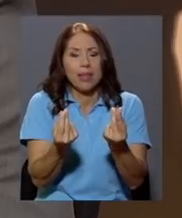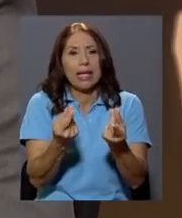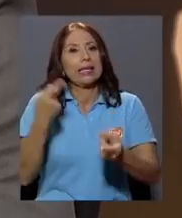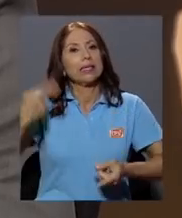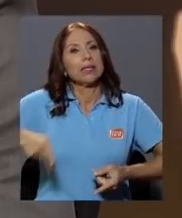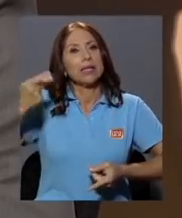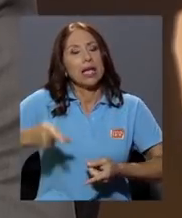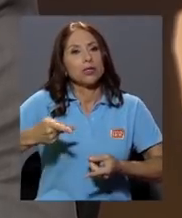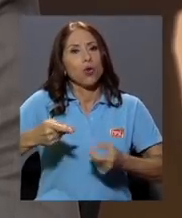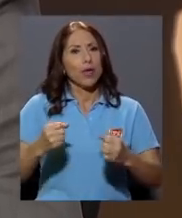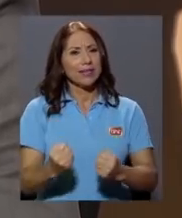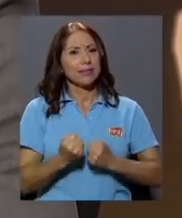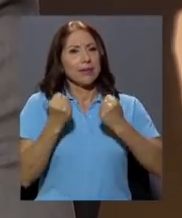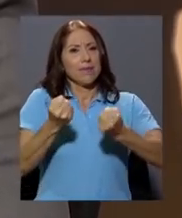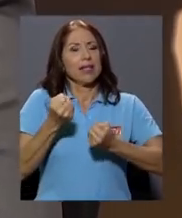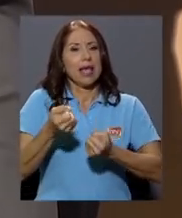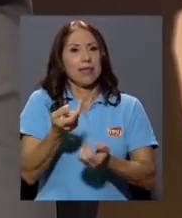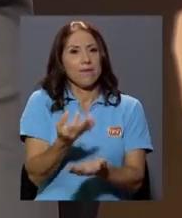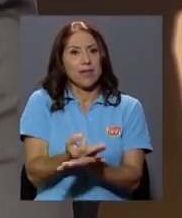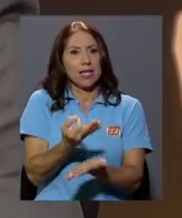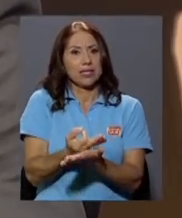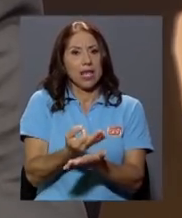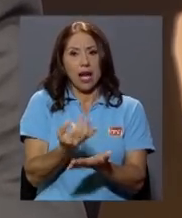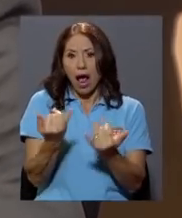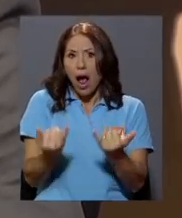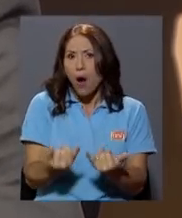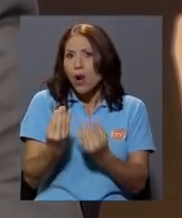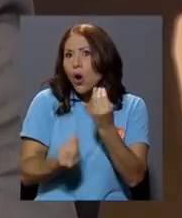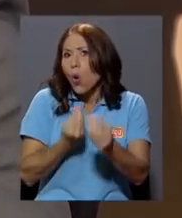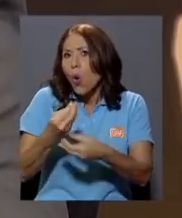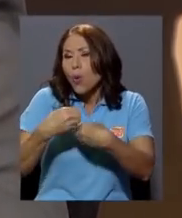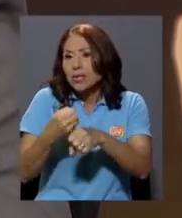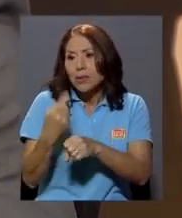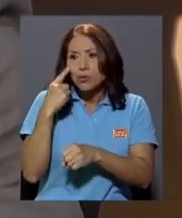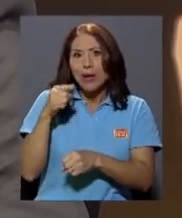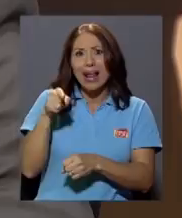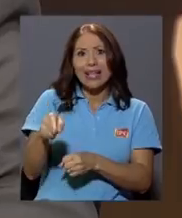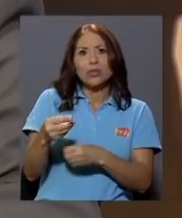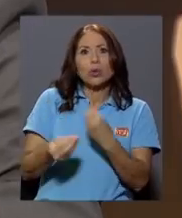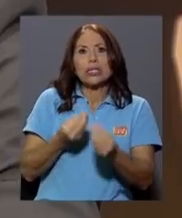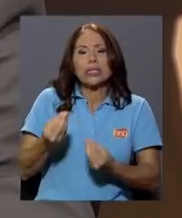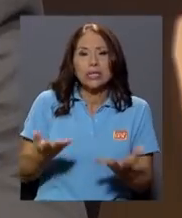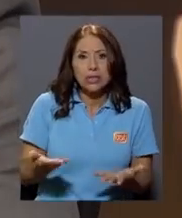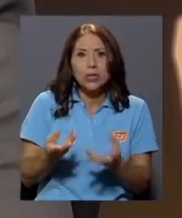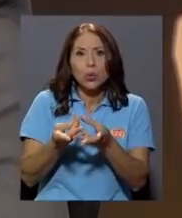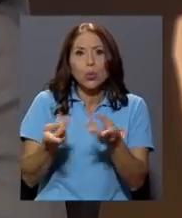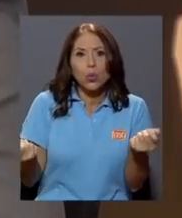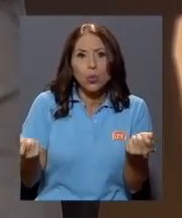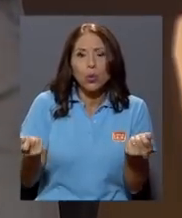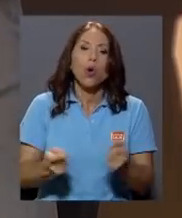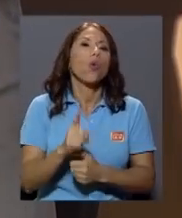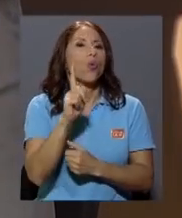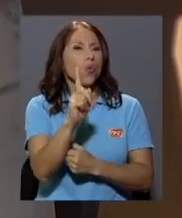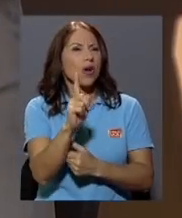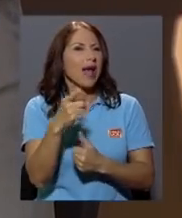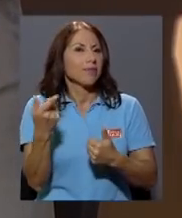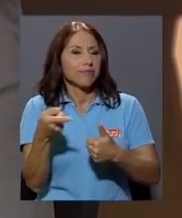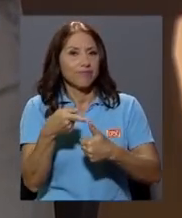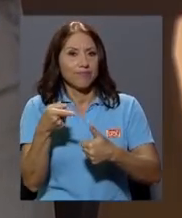estabilidad financiera del país. Ahora, ¿cómo podemos atacar ese déficit? Hay diferentes maneras. Una es